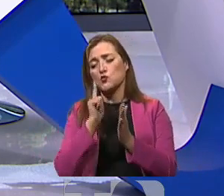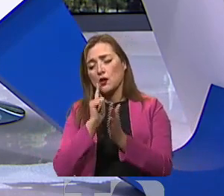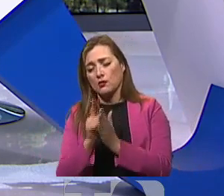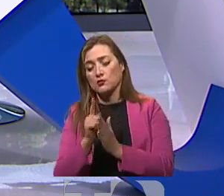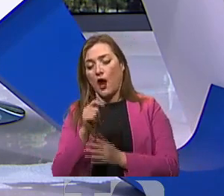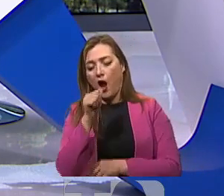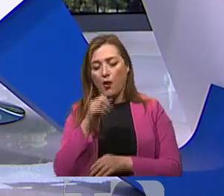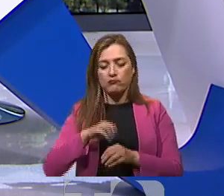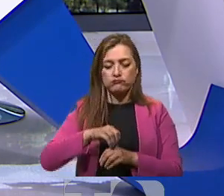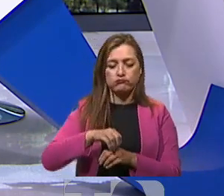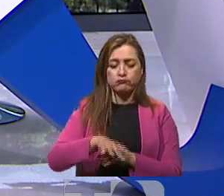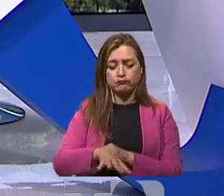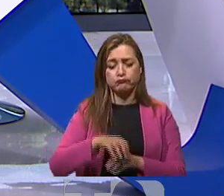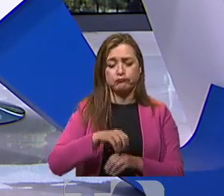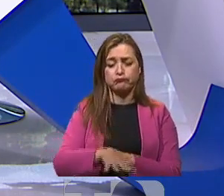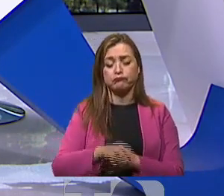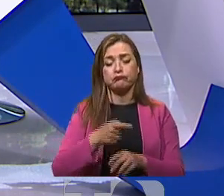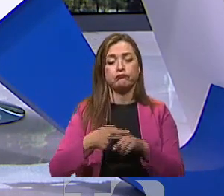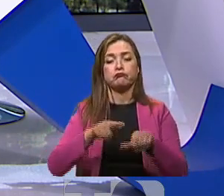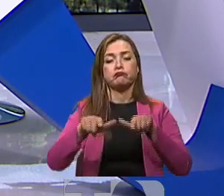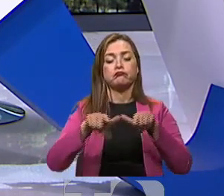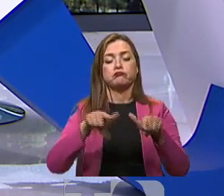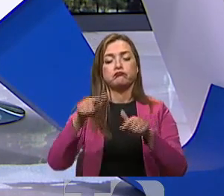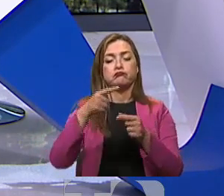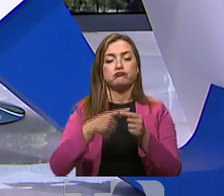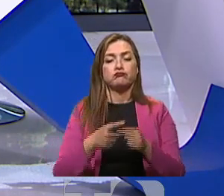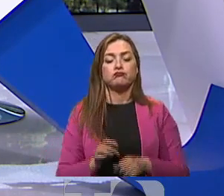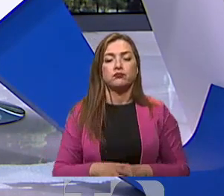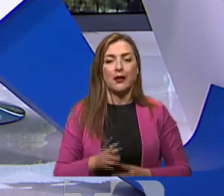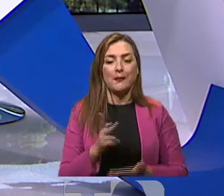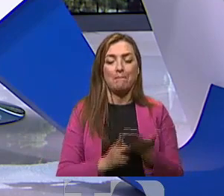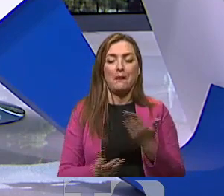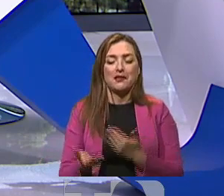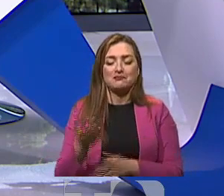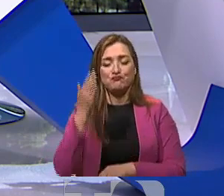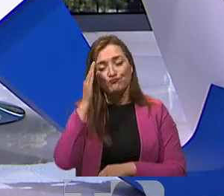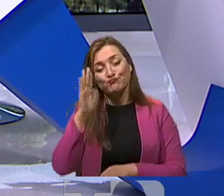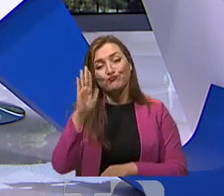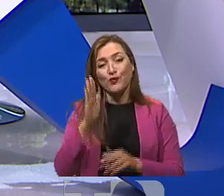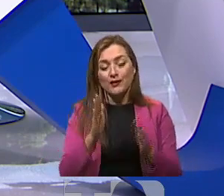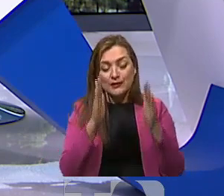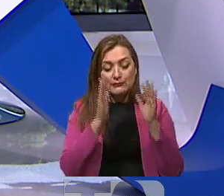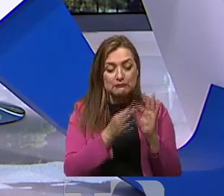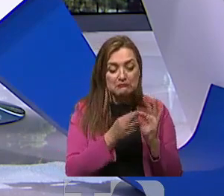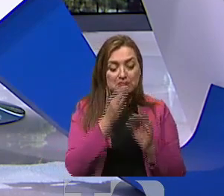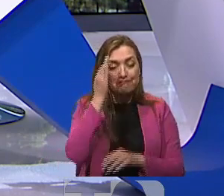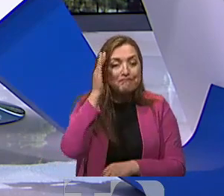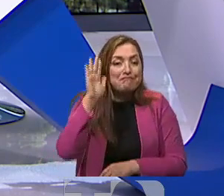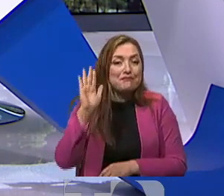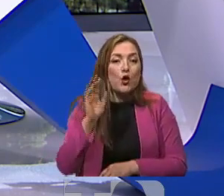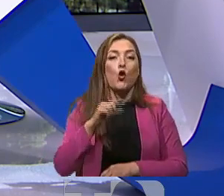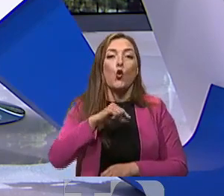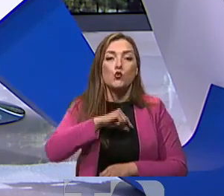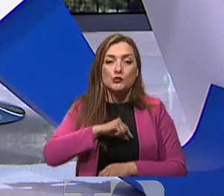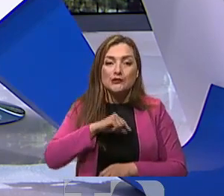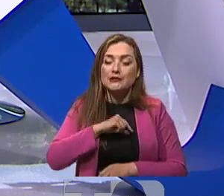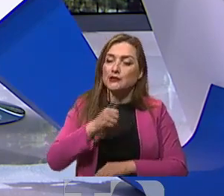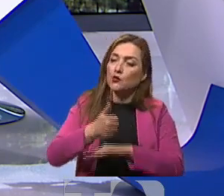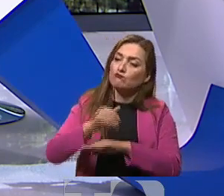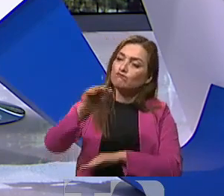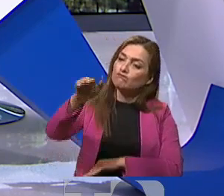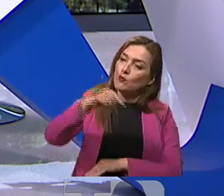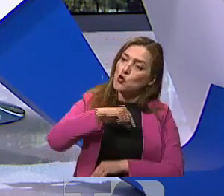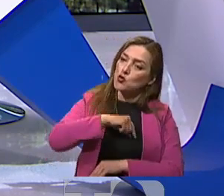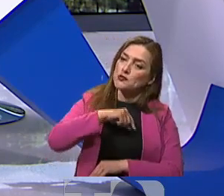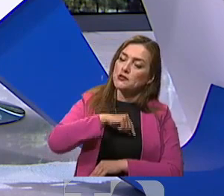estas denuncias ciudadanas de fugas de agua en distintos sectores. Yo no sé qué es lo que está pasando, por qué no se da atención a esto. Un poco más de conciencia también desde las